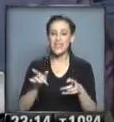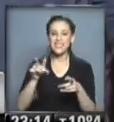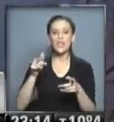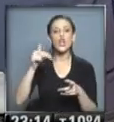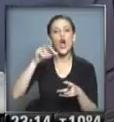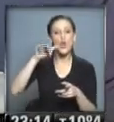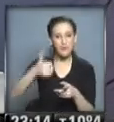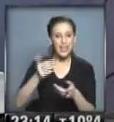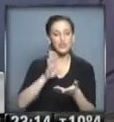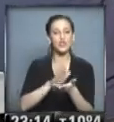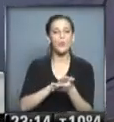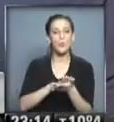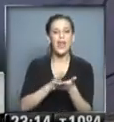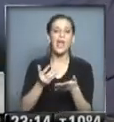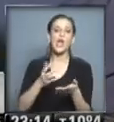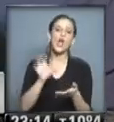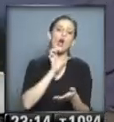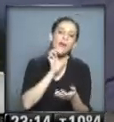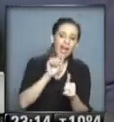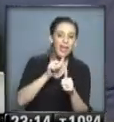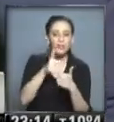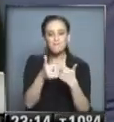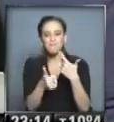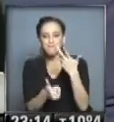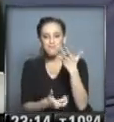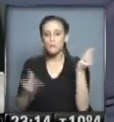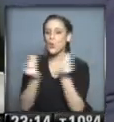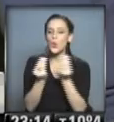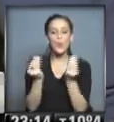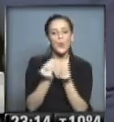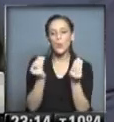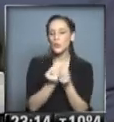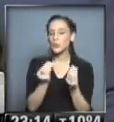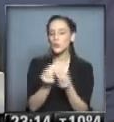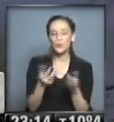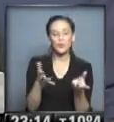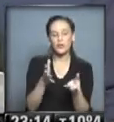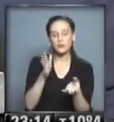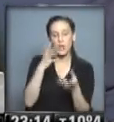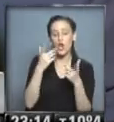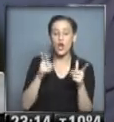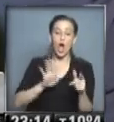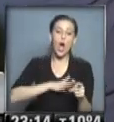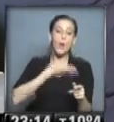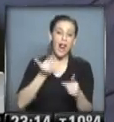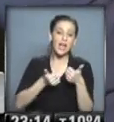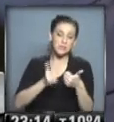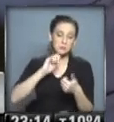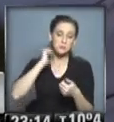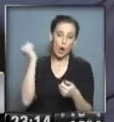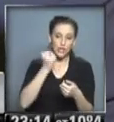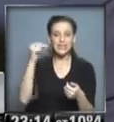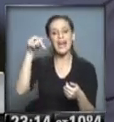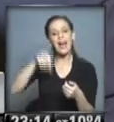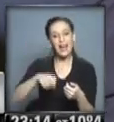alta comedia se acuerdan de cosas juzgadas de tantos otros éxitos de grandes sectores actrices de la televisión argentina bueno aquí en terapia